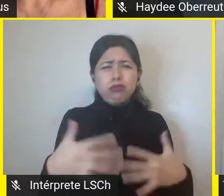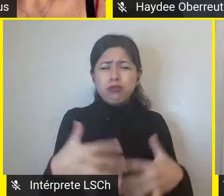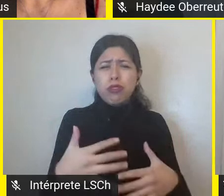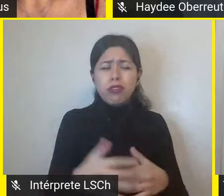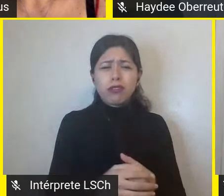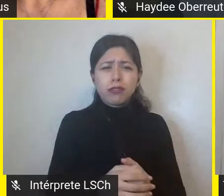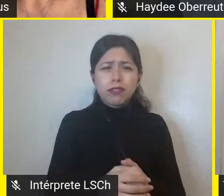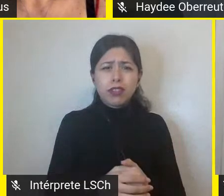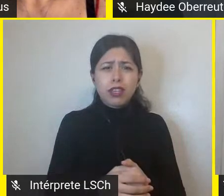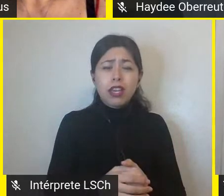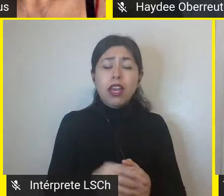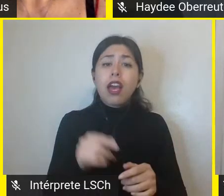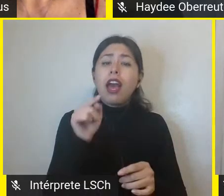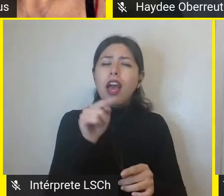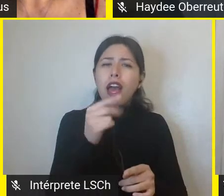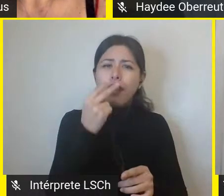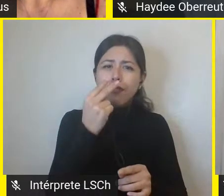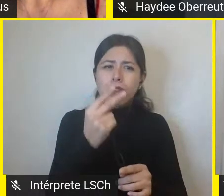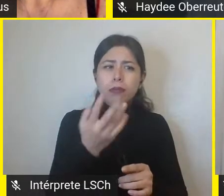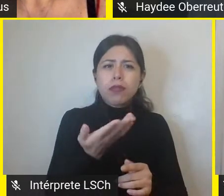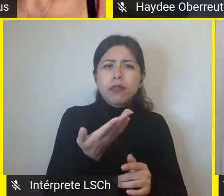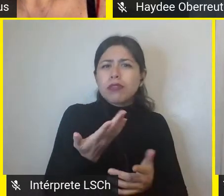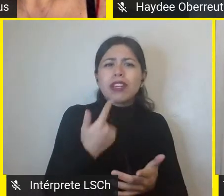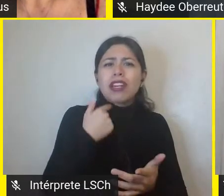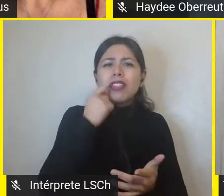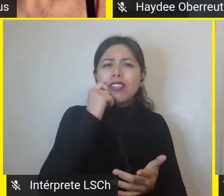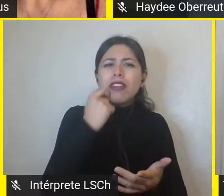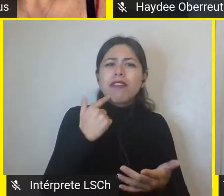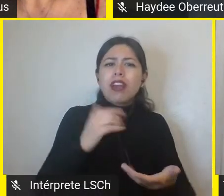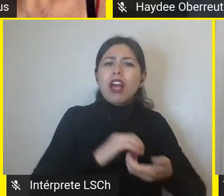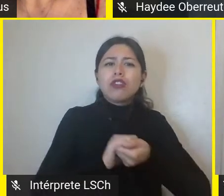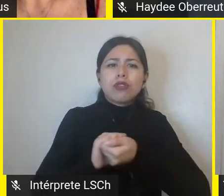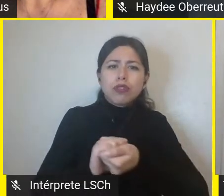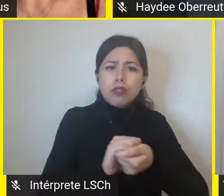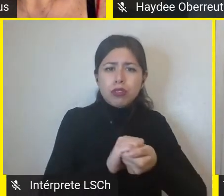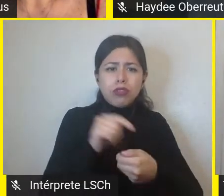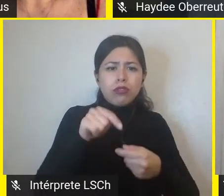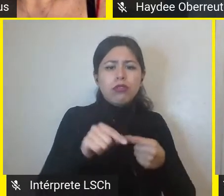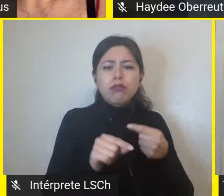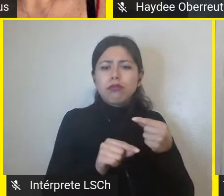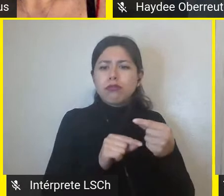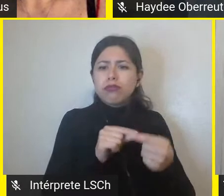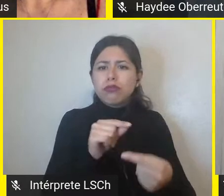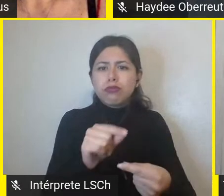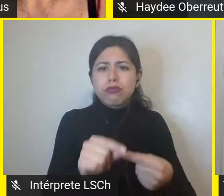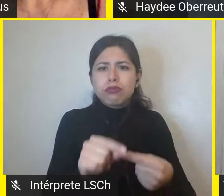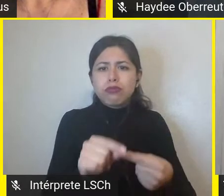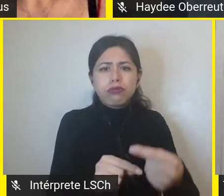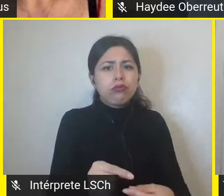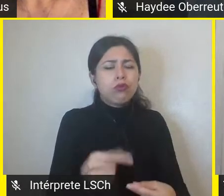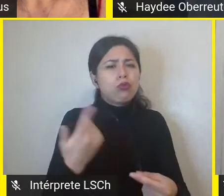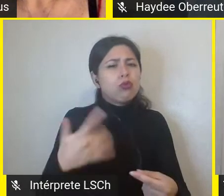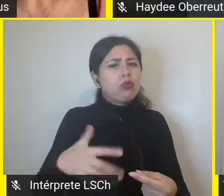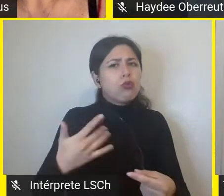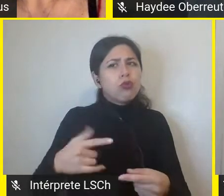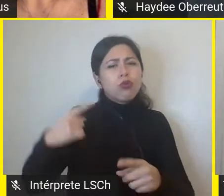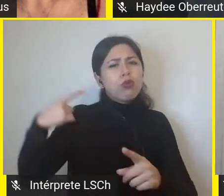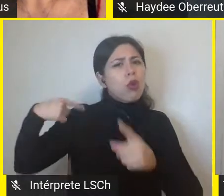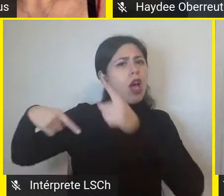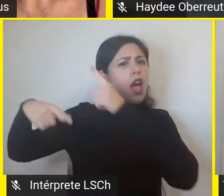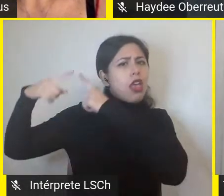qué implica la solidaridad. Y esto es una seguidilla, es un hilo que tenemos que tirar histórico. Uno podría ir mucho más allá